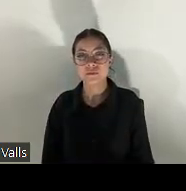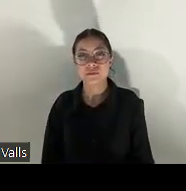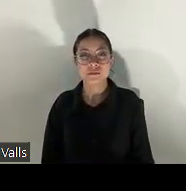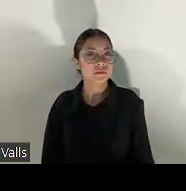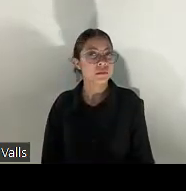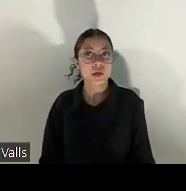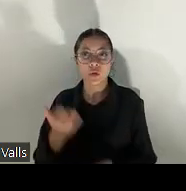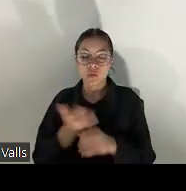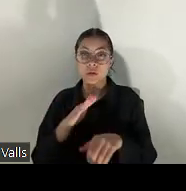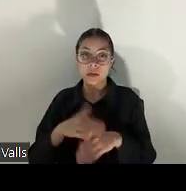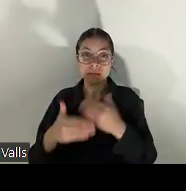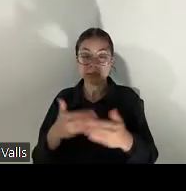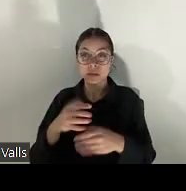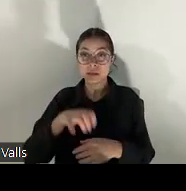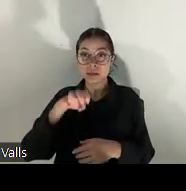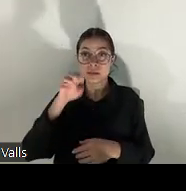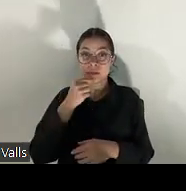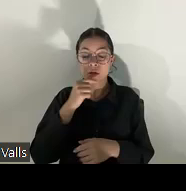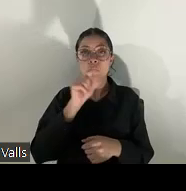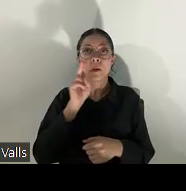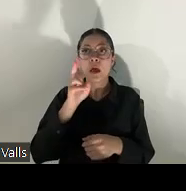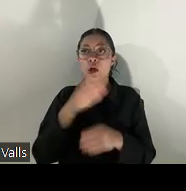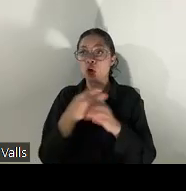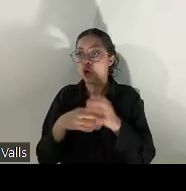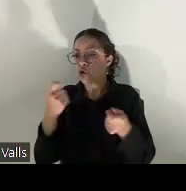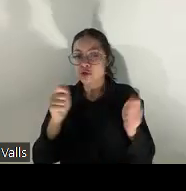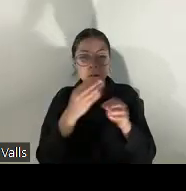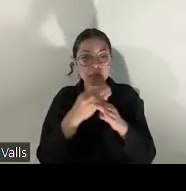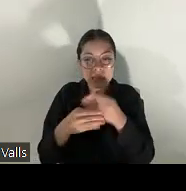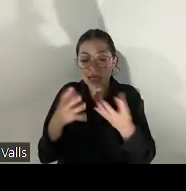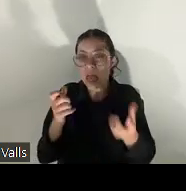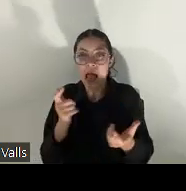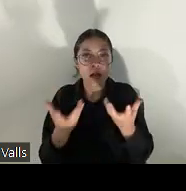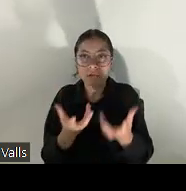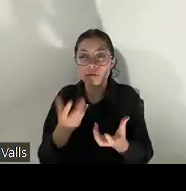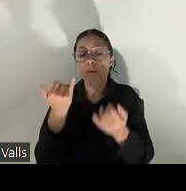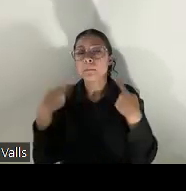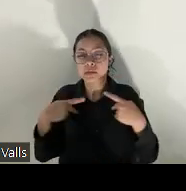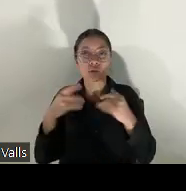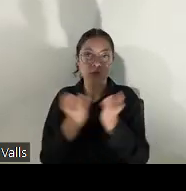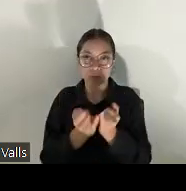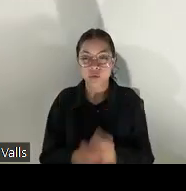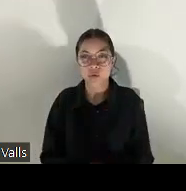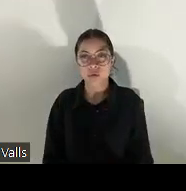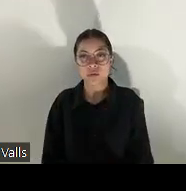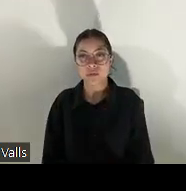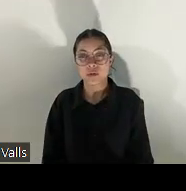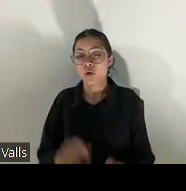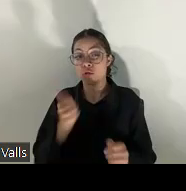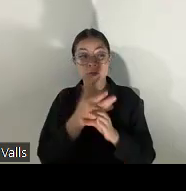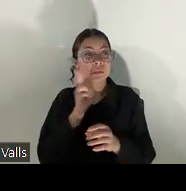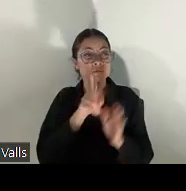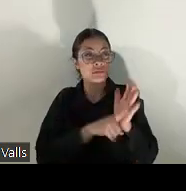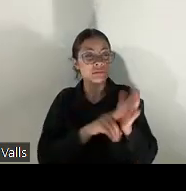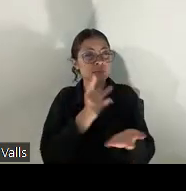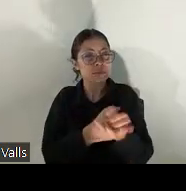va creciendo el niño, de que lo hace con objetos y con las personas también. Signos de alarma, bueno, que no haya